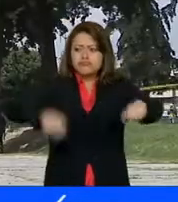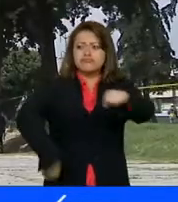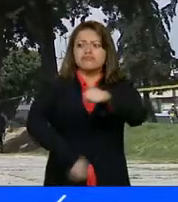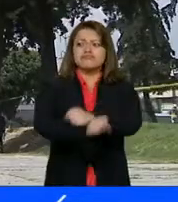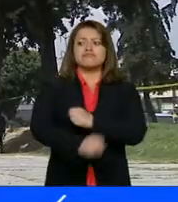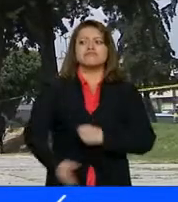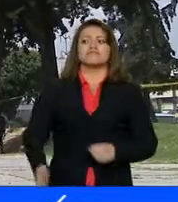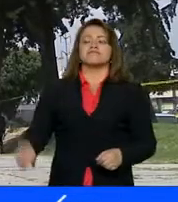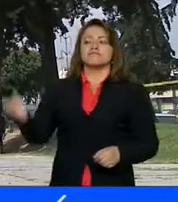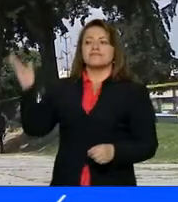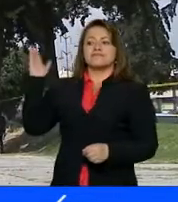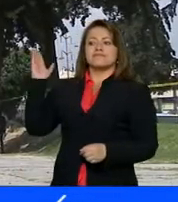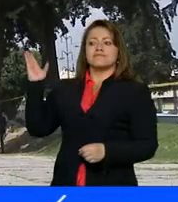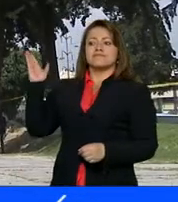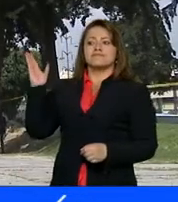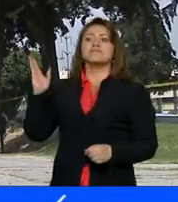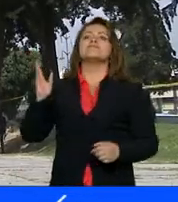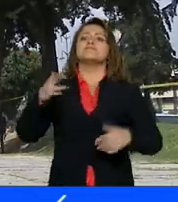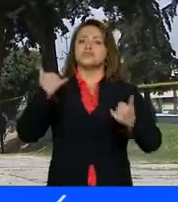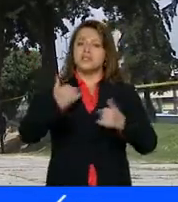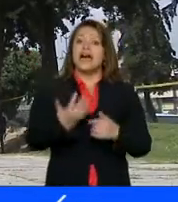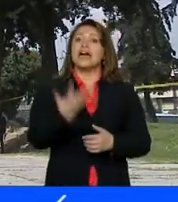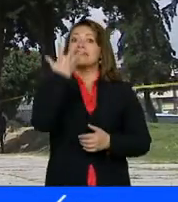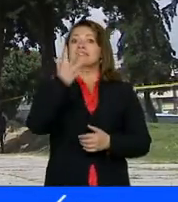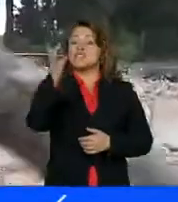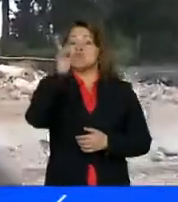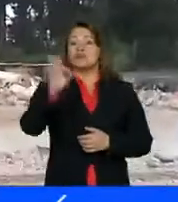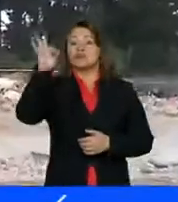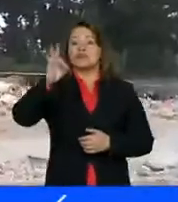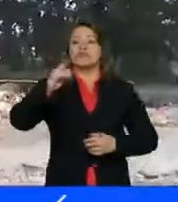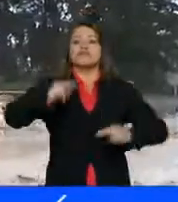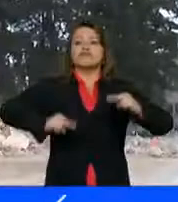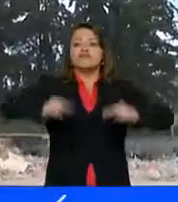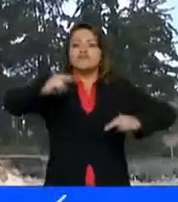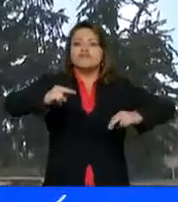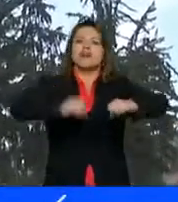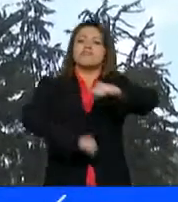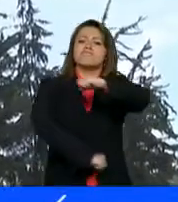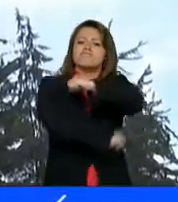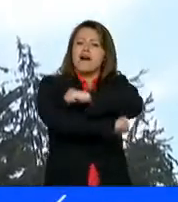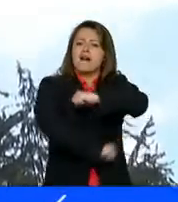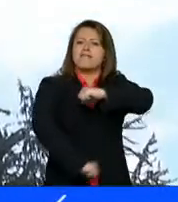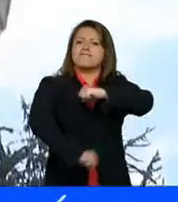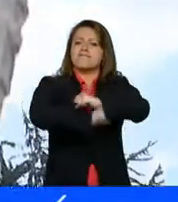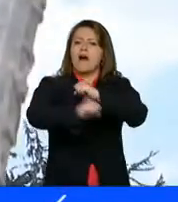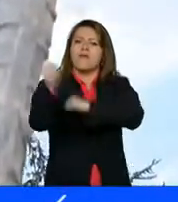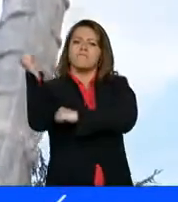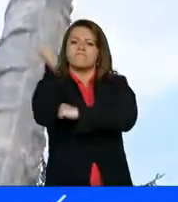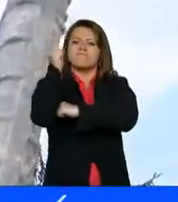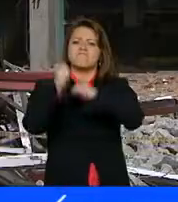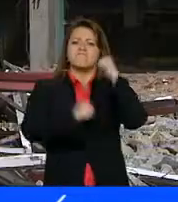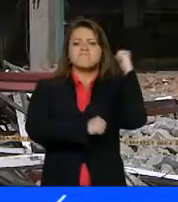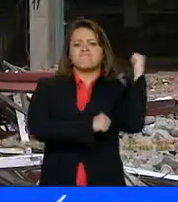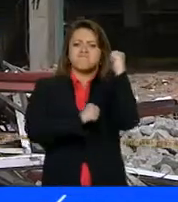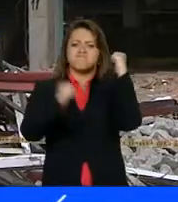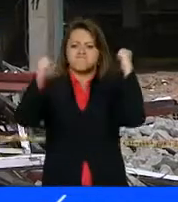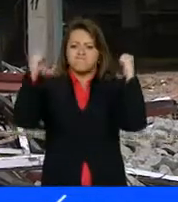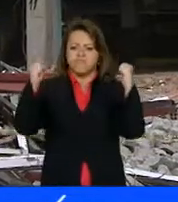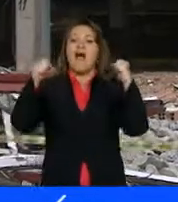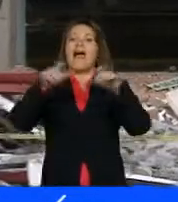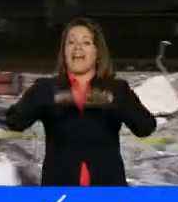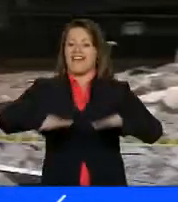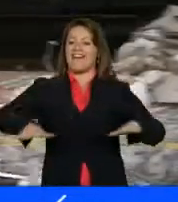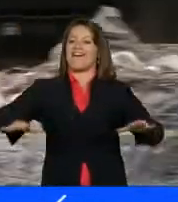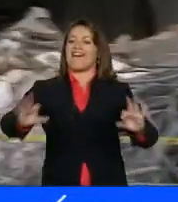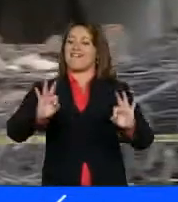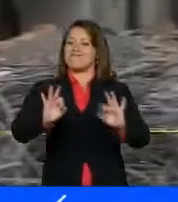La mega obra avanza en un 5% con el reforzamiento estructural y cambio de fachada. Ya están desmontadas las ventanas, los sanitarios